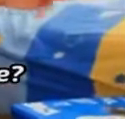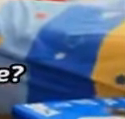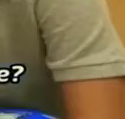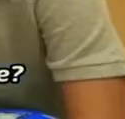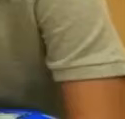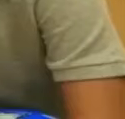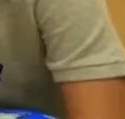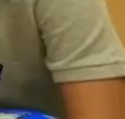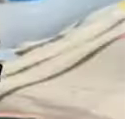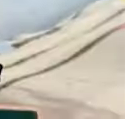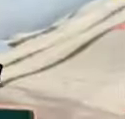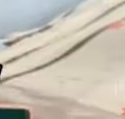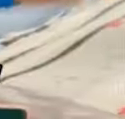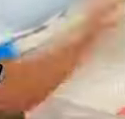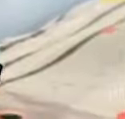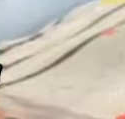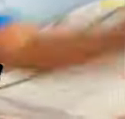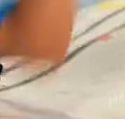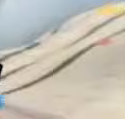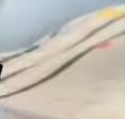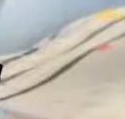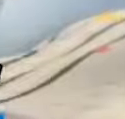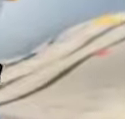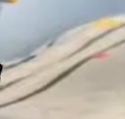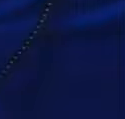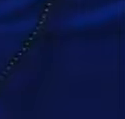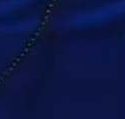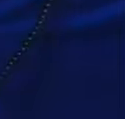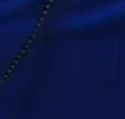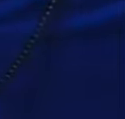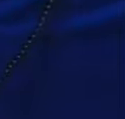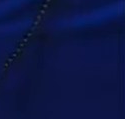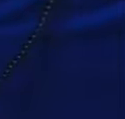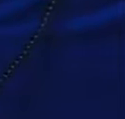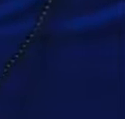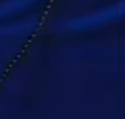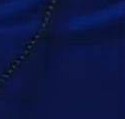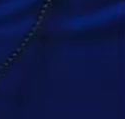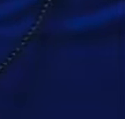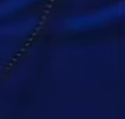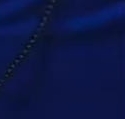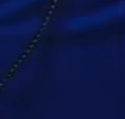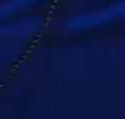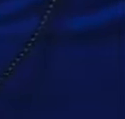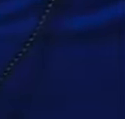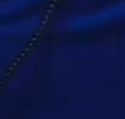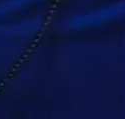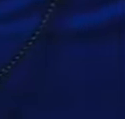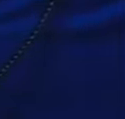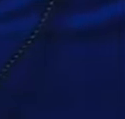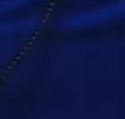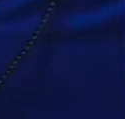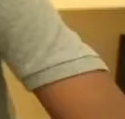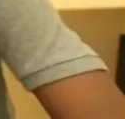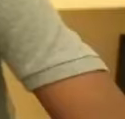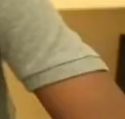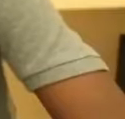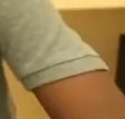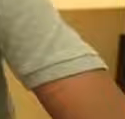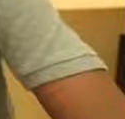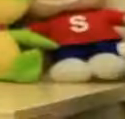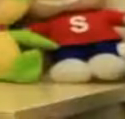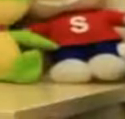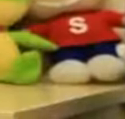esta gente? Que hay una cepa cubana. Vamos a ver, que yo sepa, lo de Cuba es